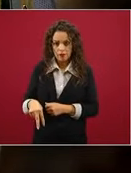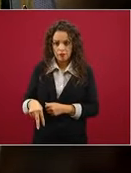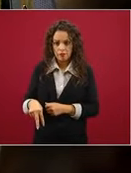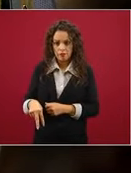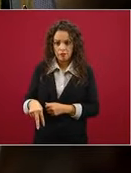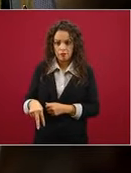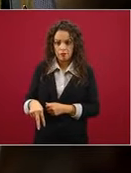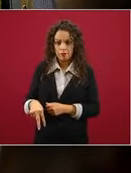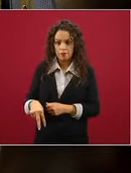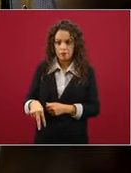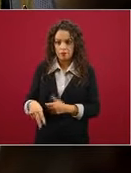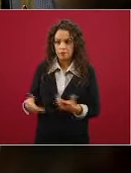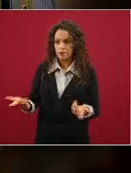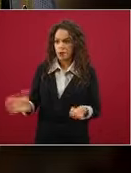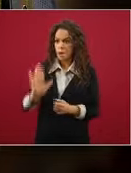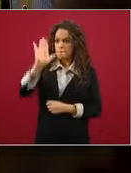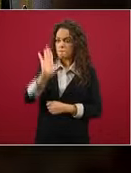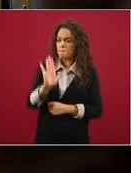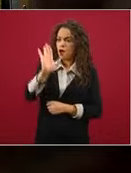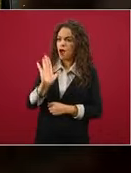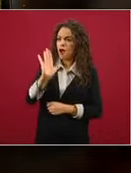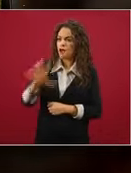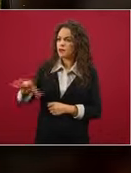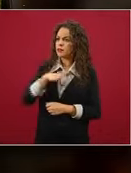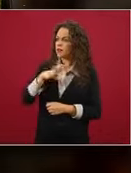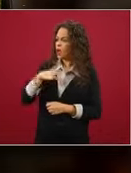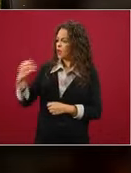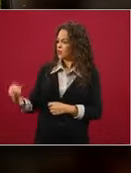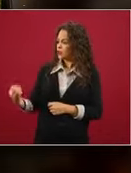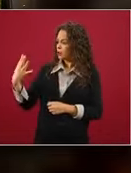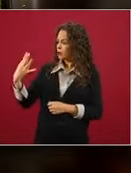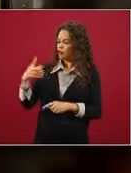Es la realidad, parece que estuviese el semáforo verde.